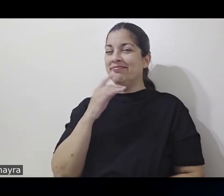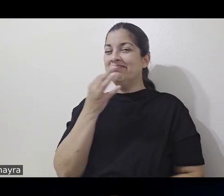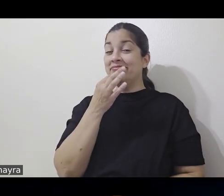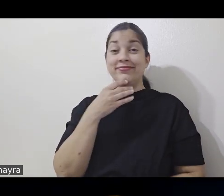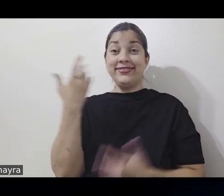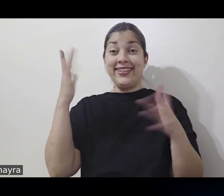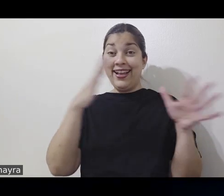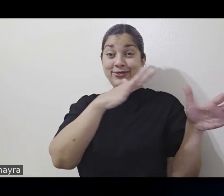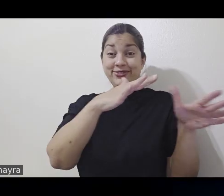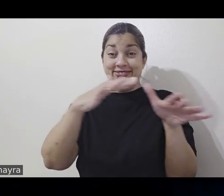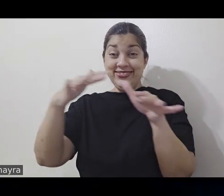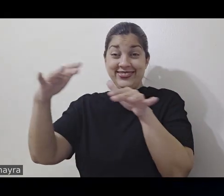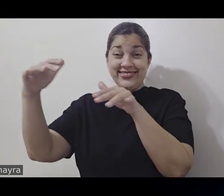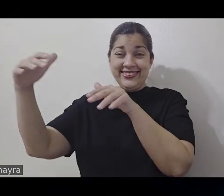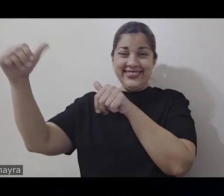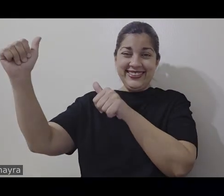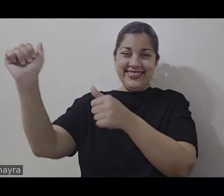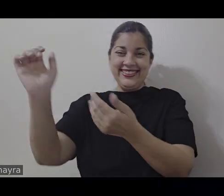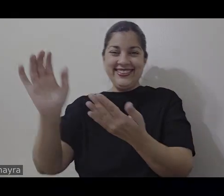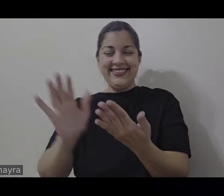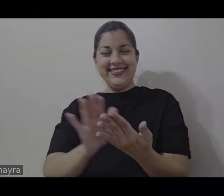Llévatelo, Chena. Ahora.